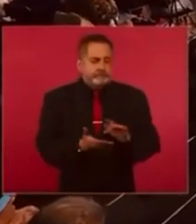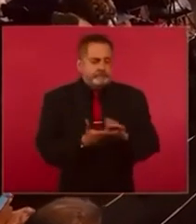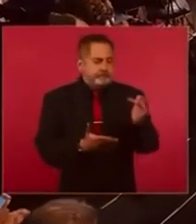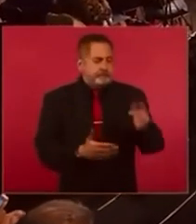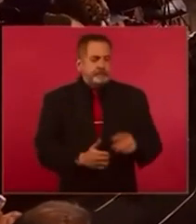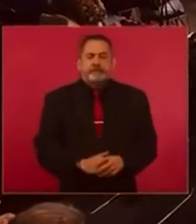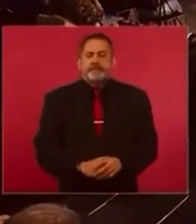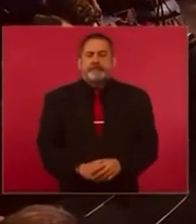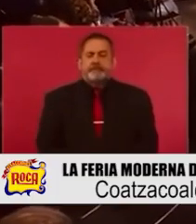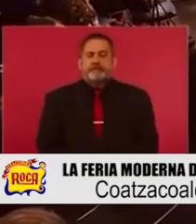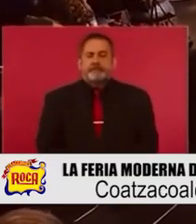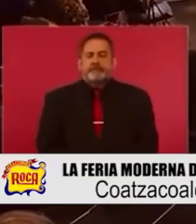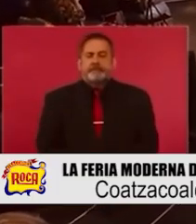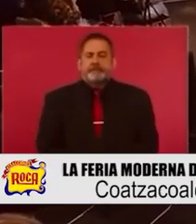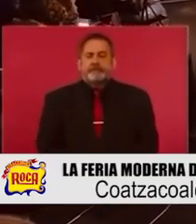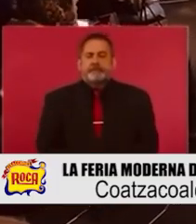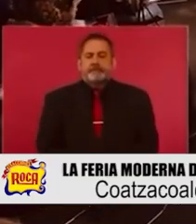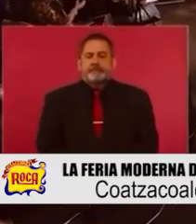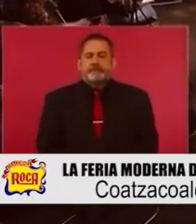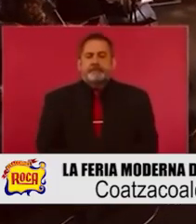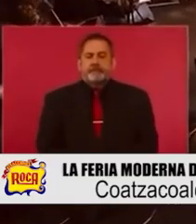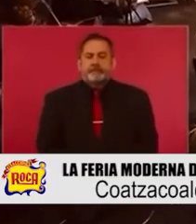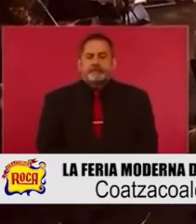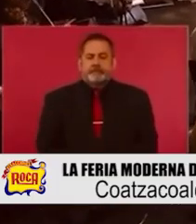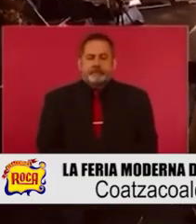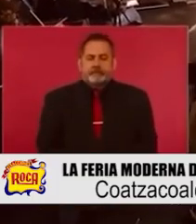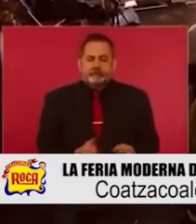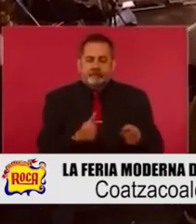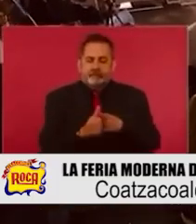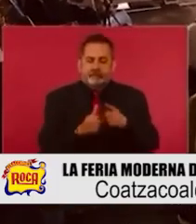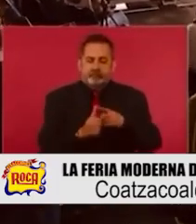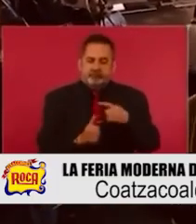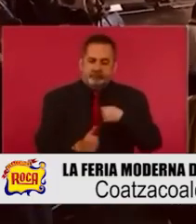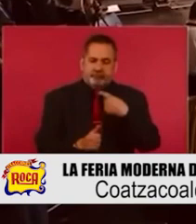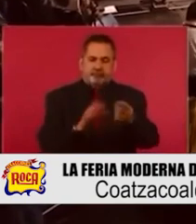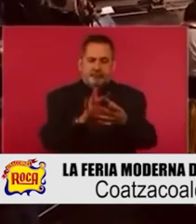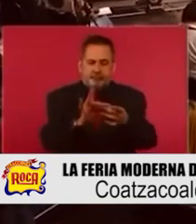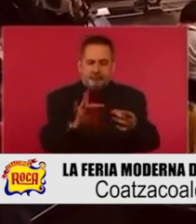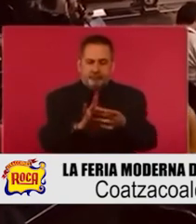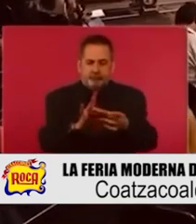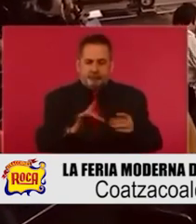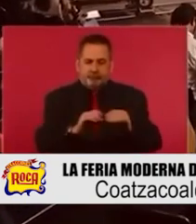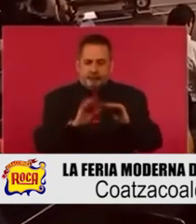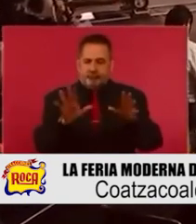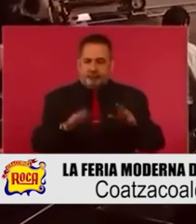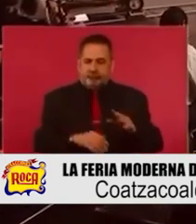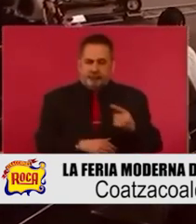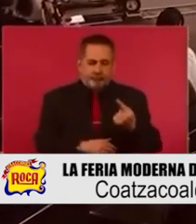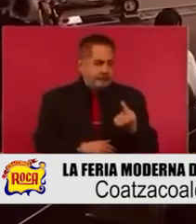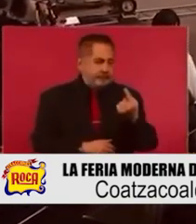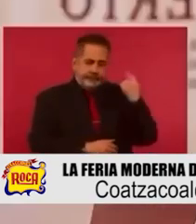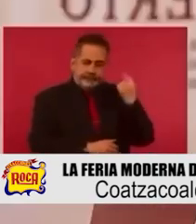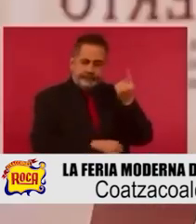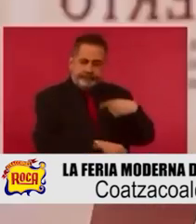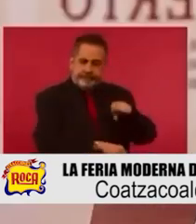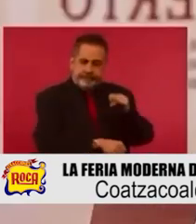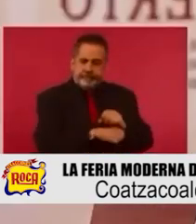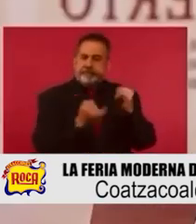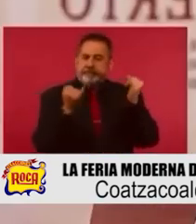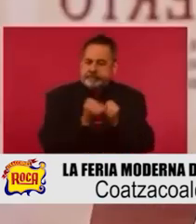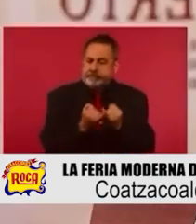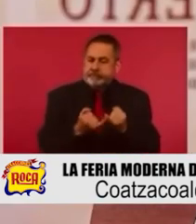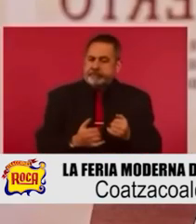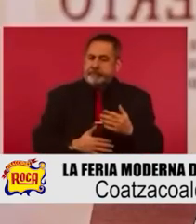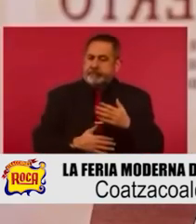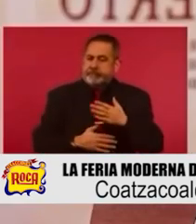empresas que conforman el grupo Salinas el jefe del servicio de administración tributaria y Antonio Martínez reportó que en conjunto